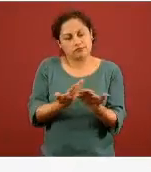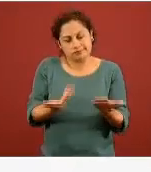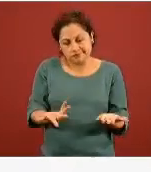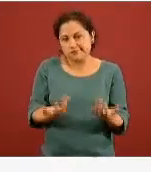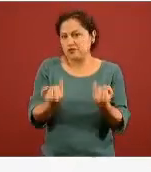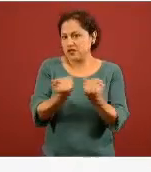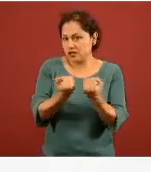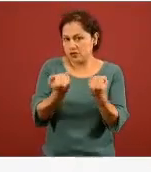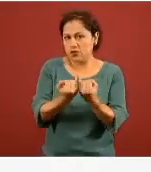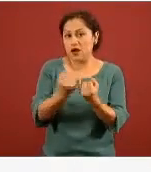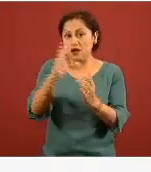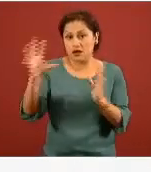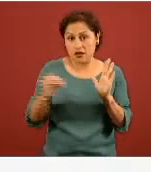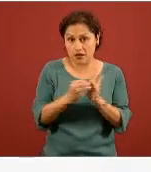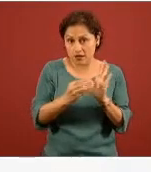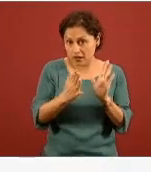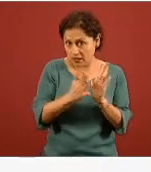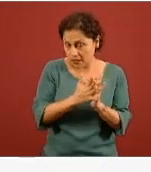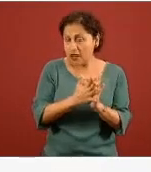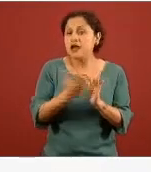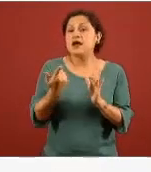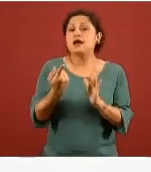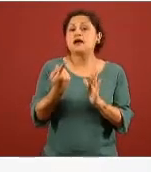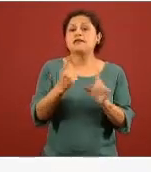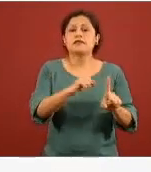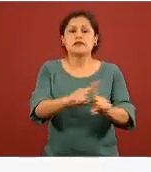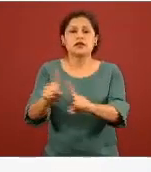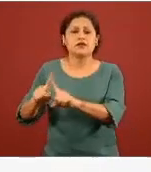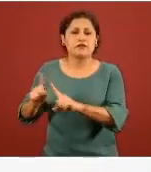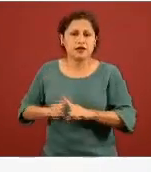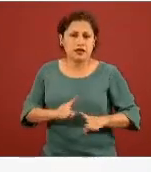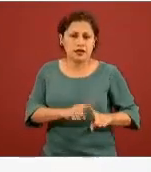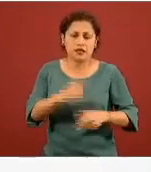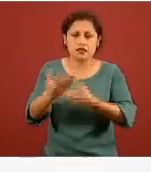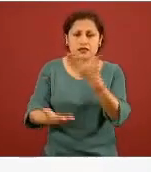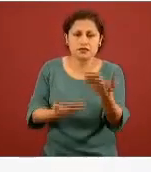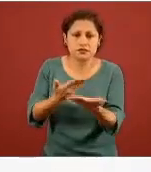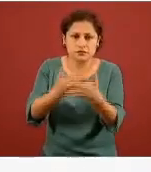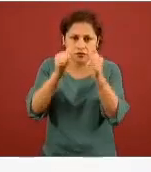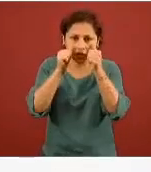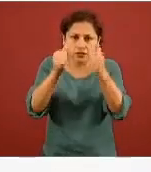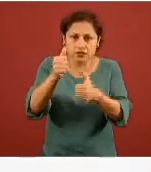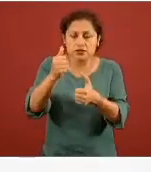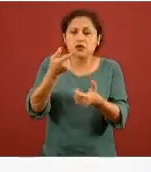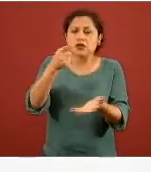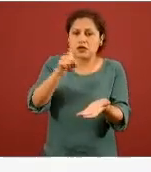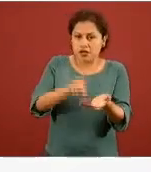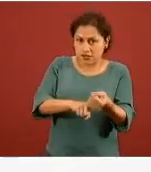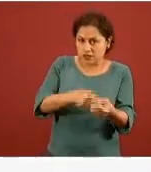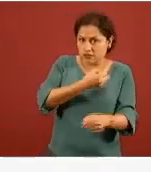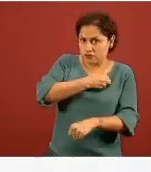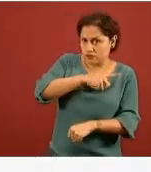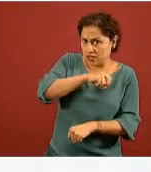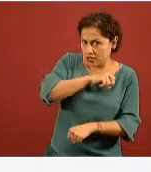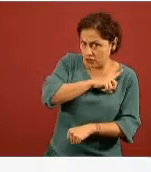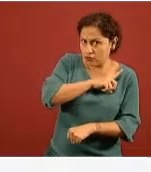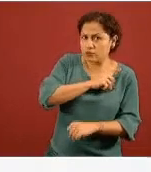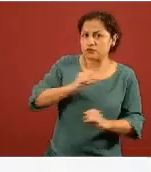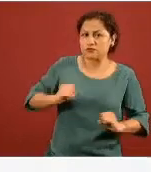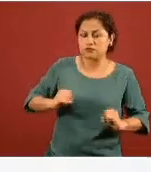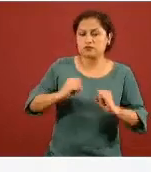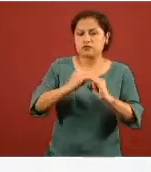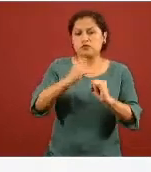niveles de atención que tenemos en la estructura del sistema de salud en nuestro país. Y de entrada se mantienen